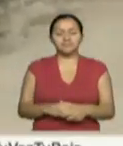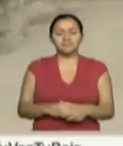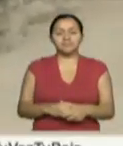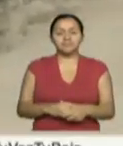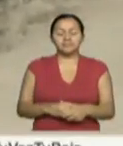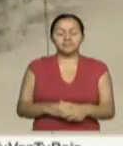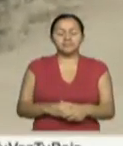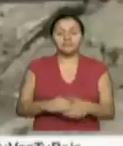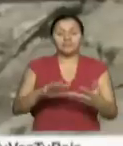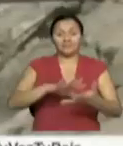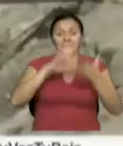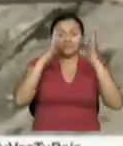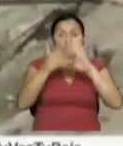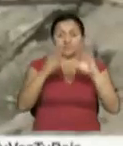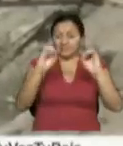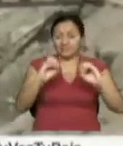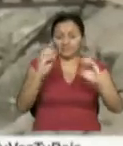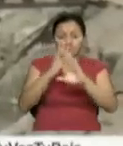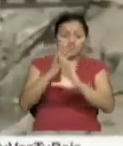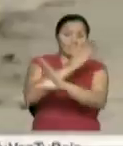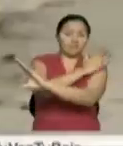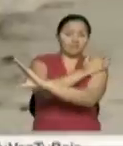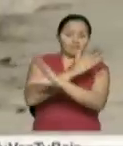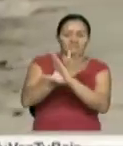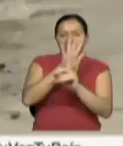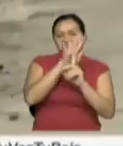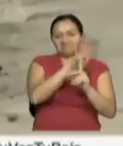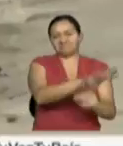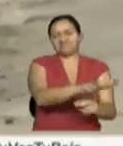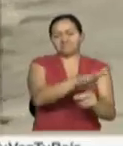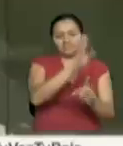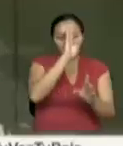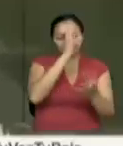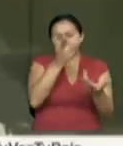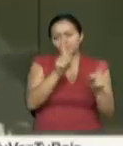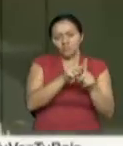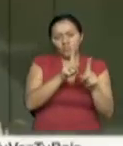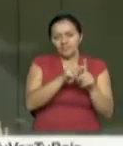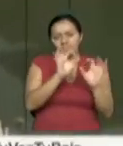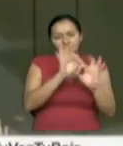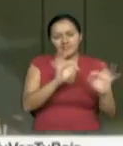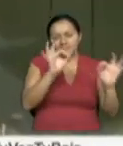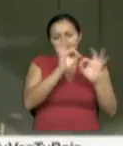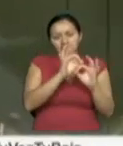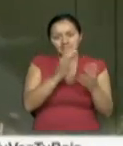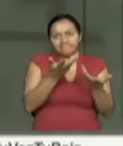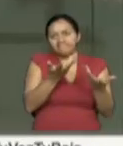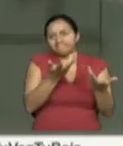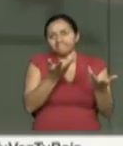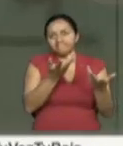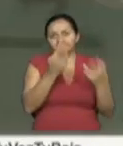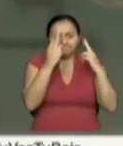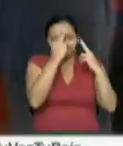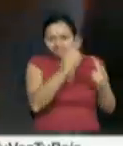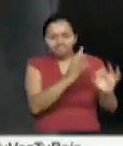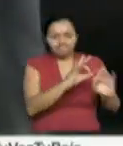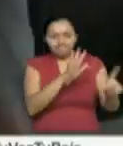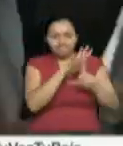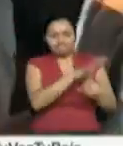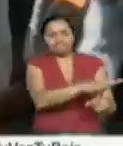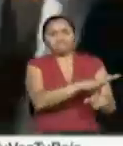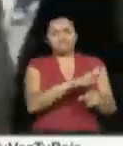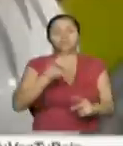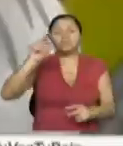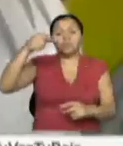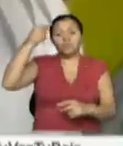de la Revolución Ciudadana, estuvieron olvidados, marginados e incluso invisibilizados. Fue con el